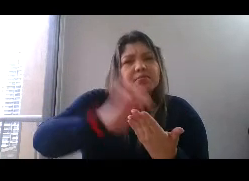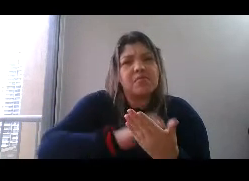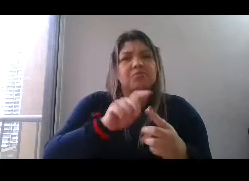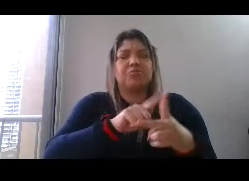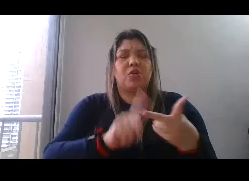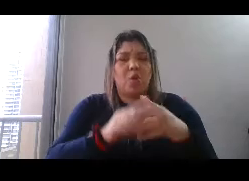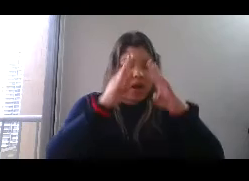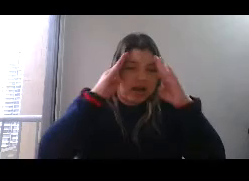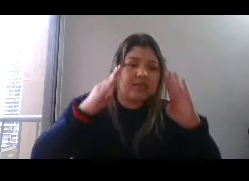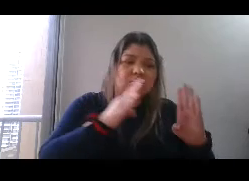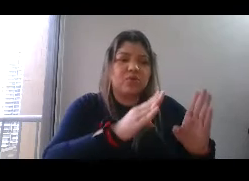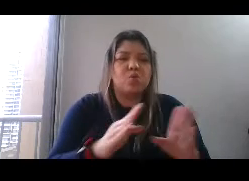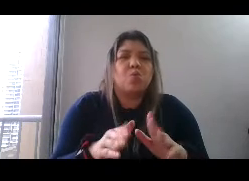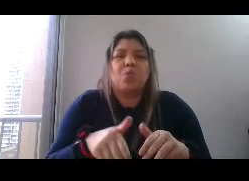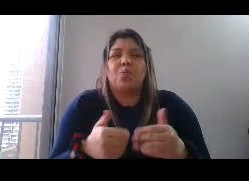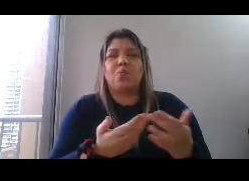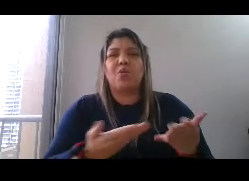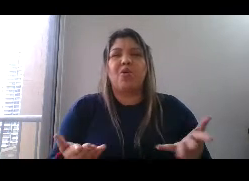cambios en